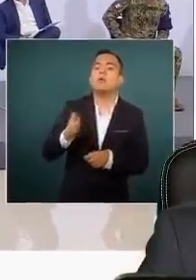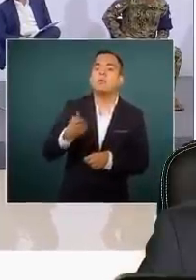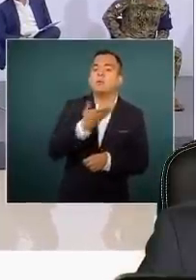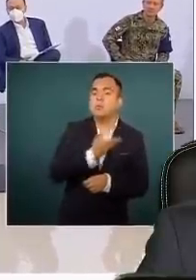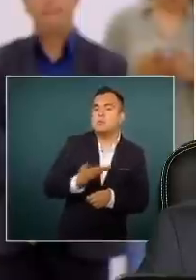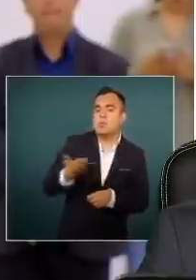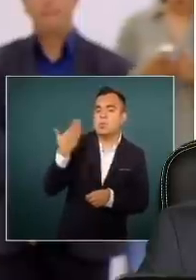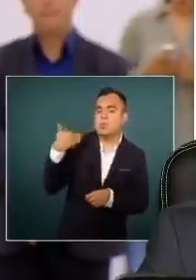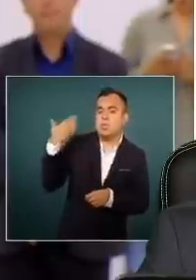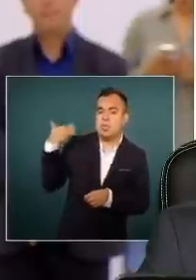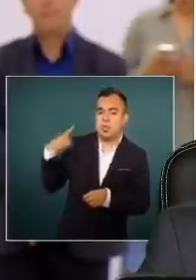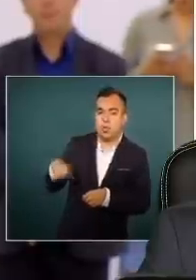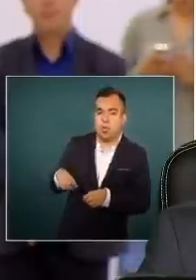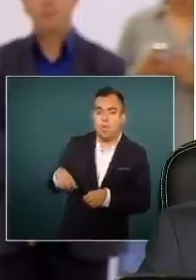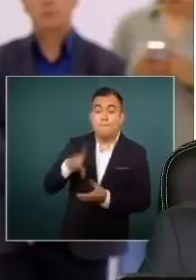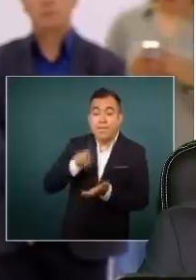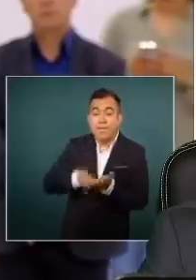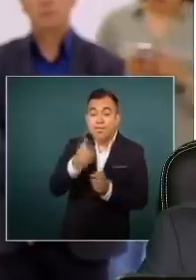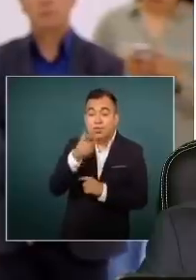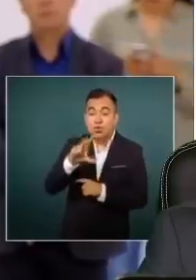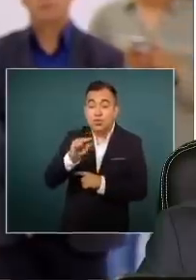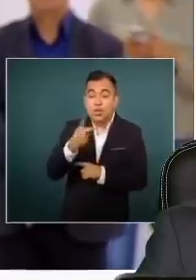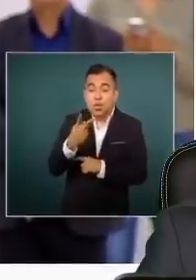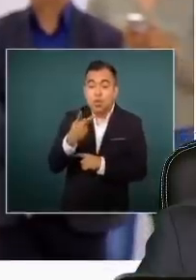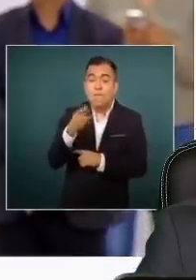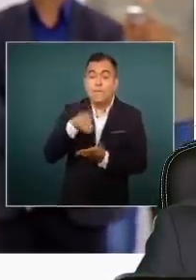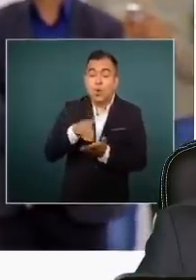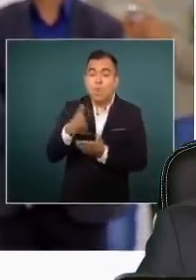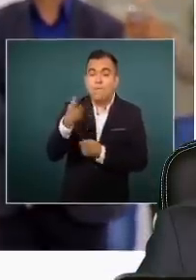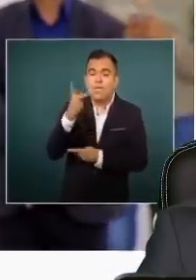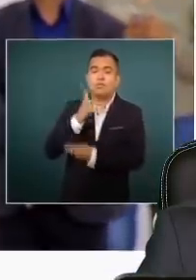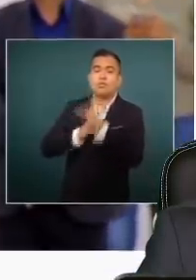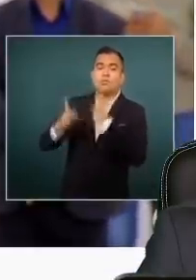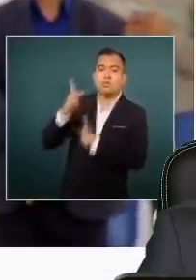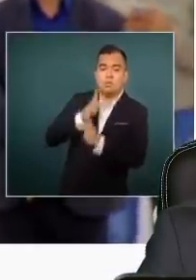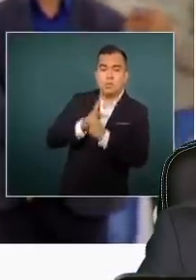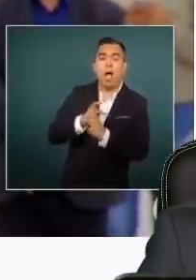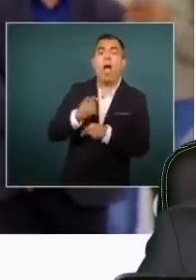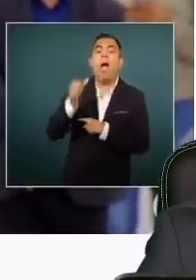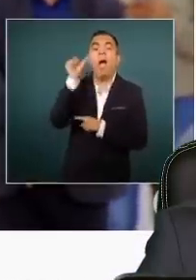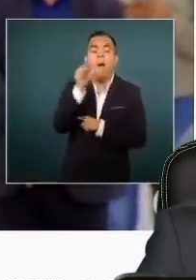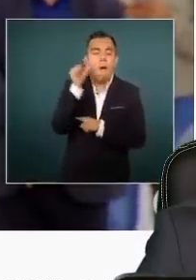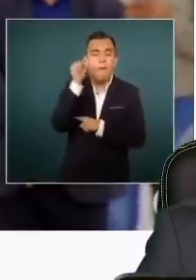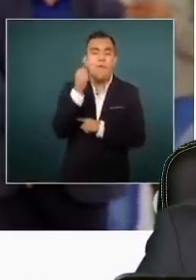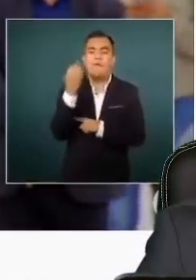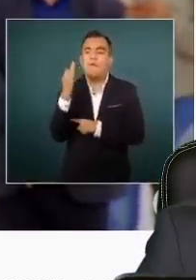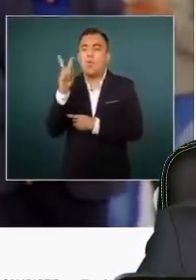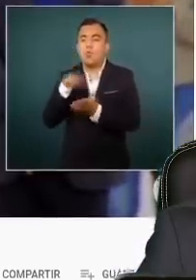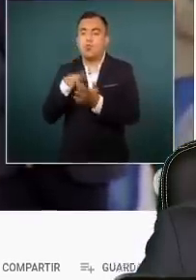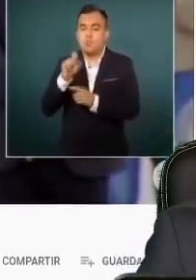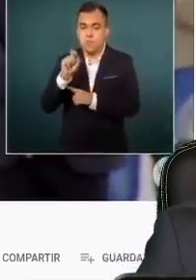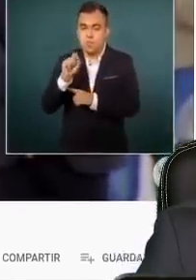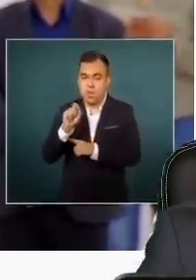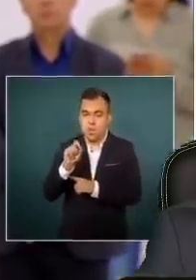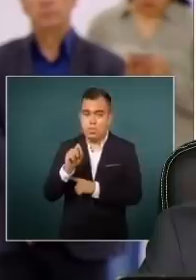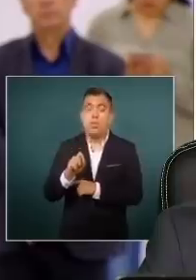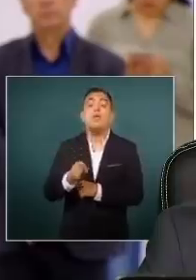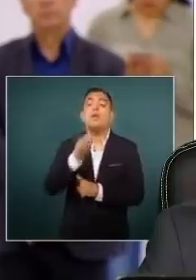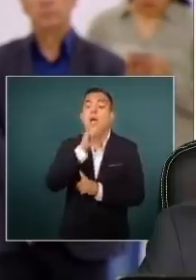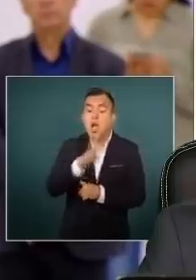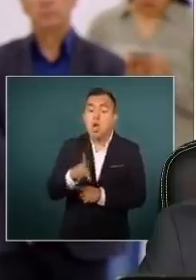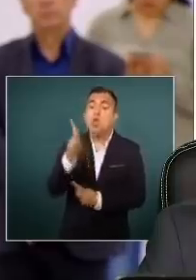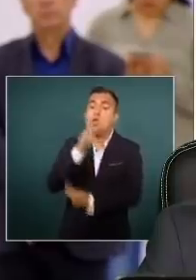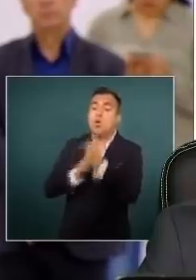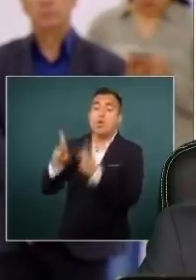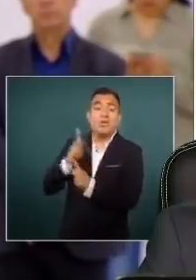por mil 882 millones de pesos abril y febrero de 2020 jalisco solicita los créditos